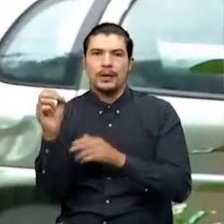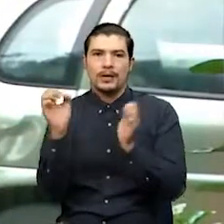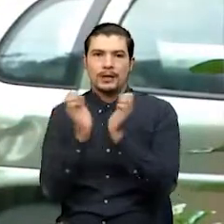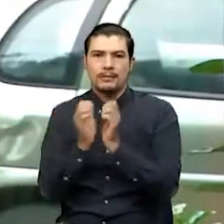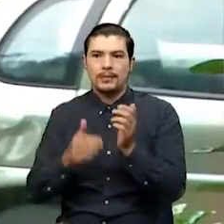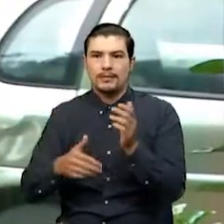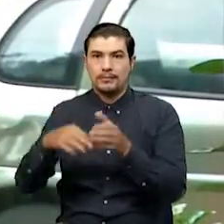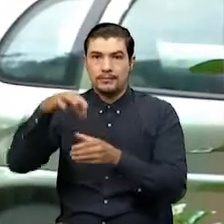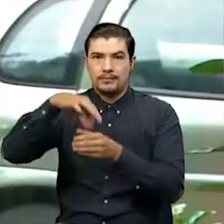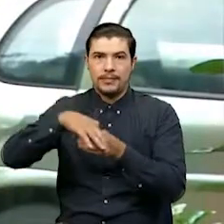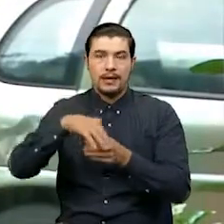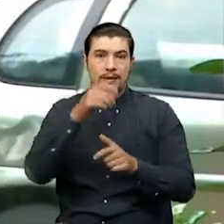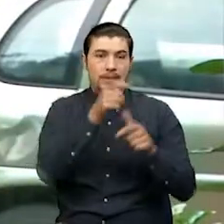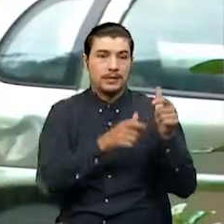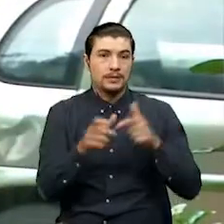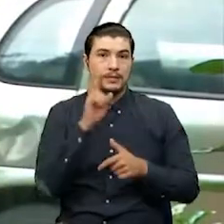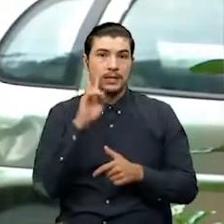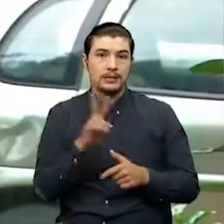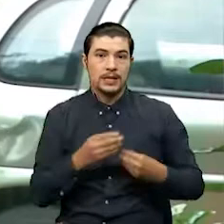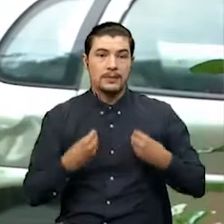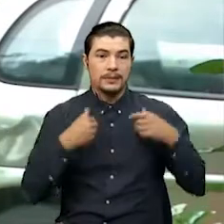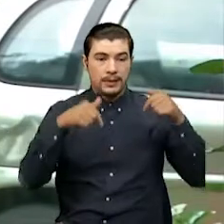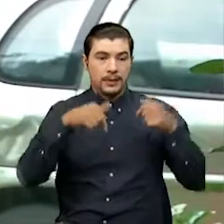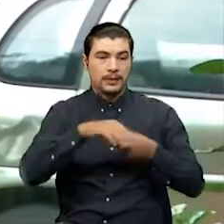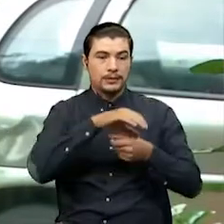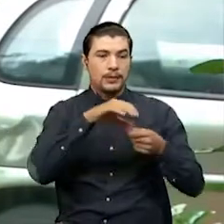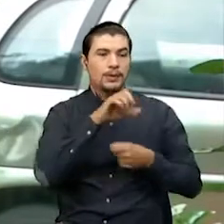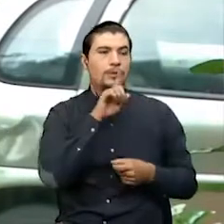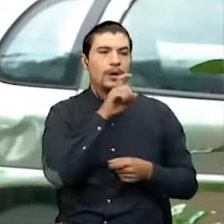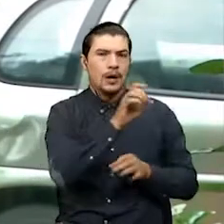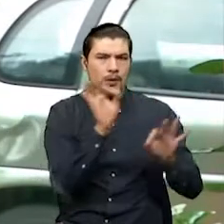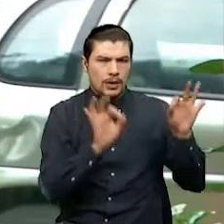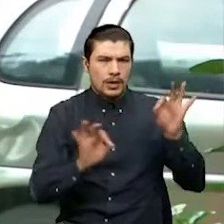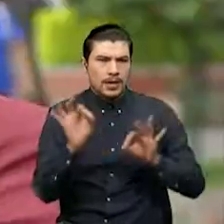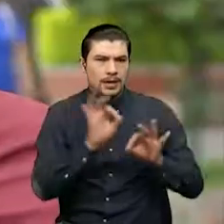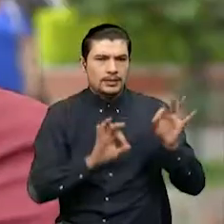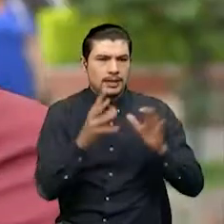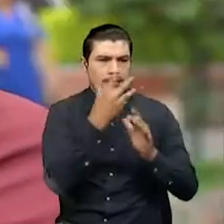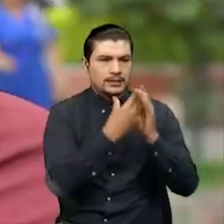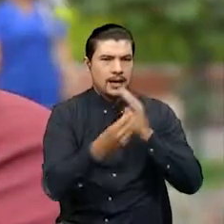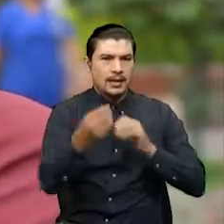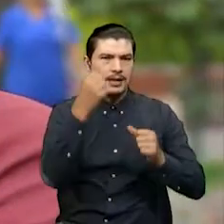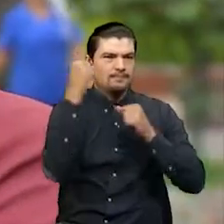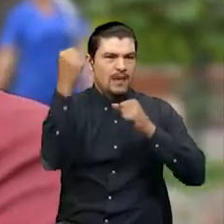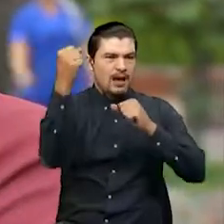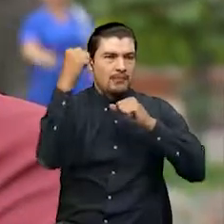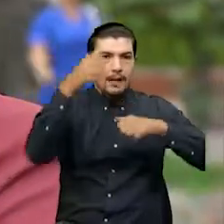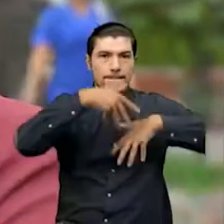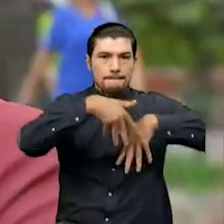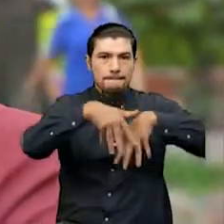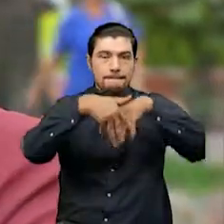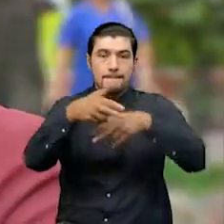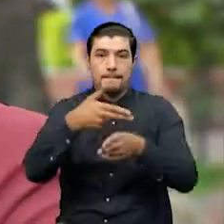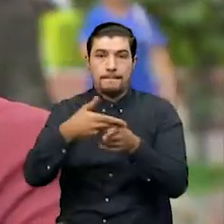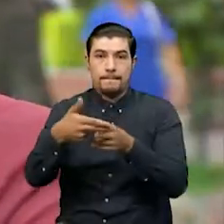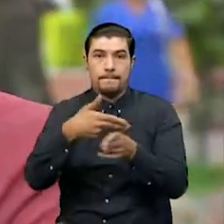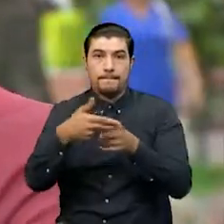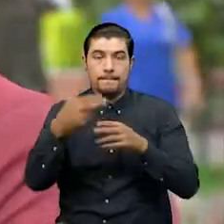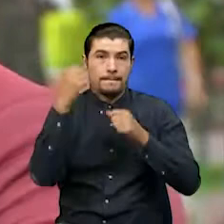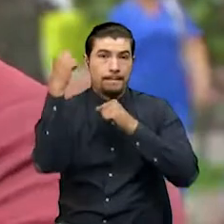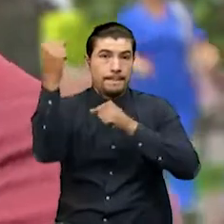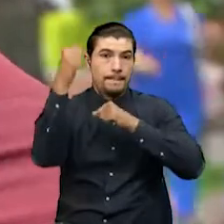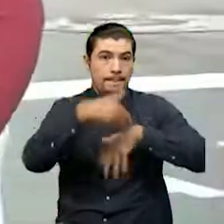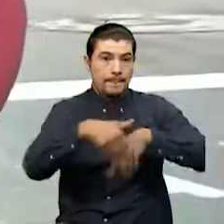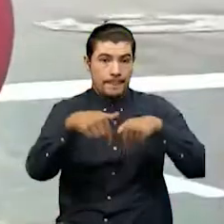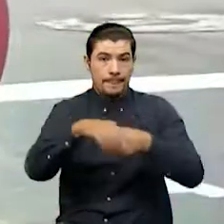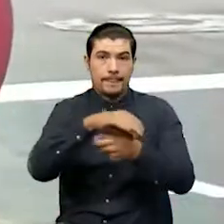venezolanos en la ciudad de bucaramanga están preparando un plantón se espera que el plantón de venezolanos en